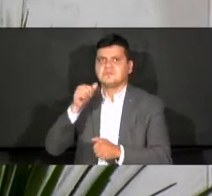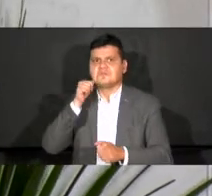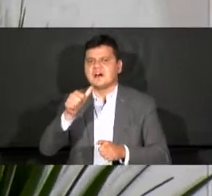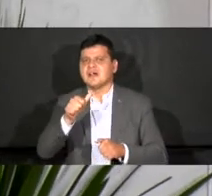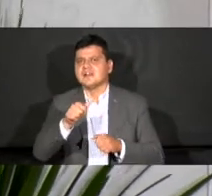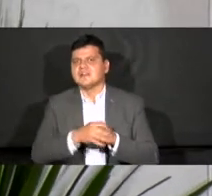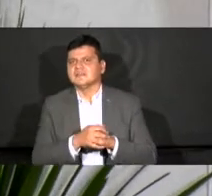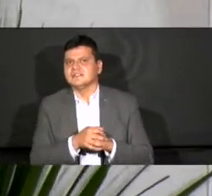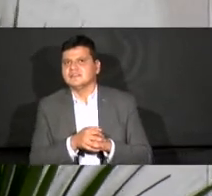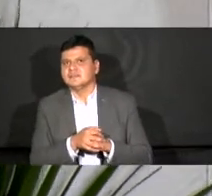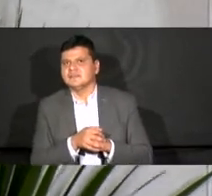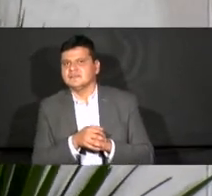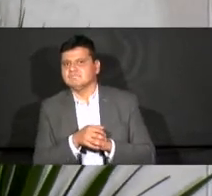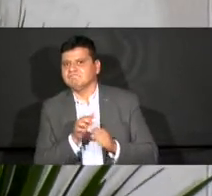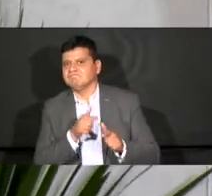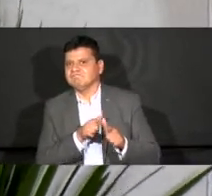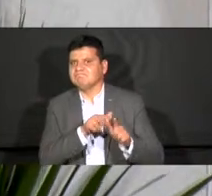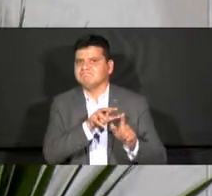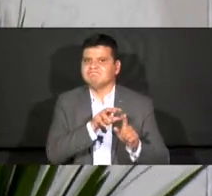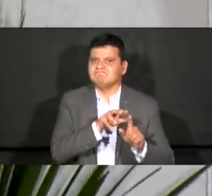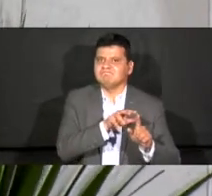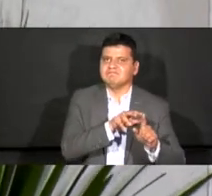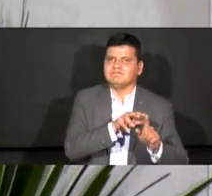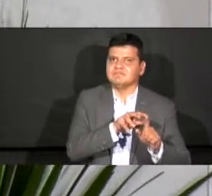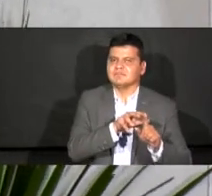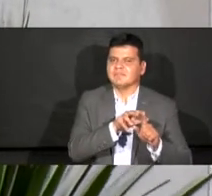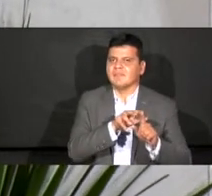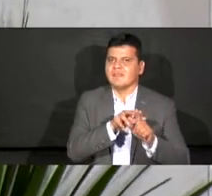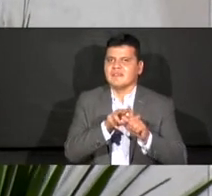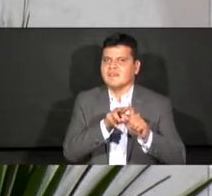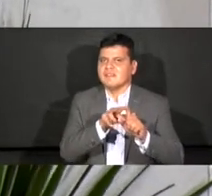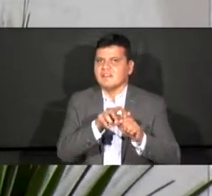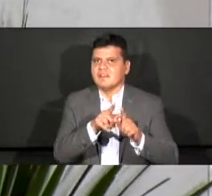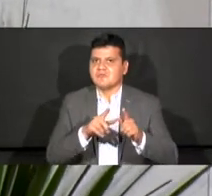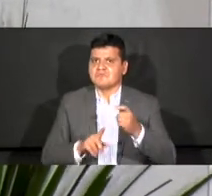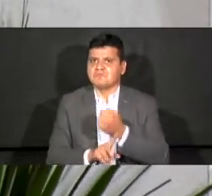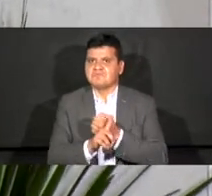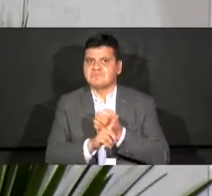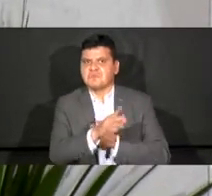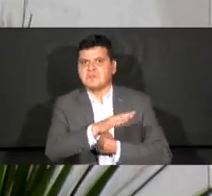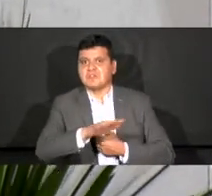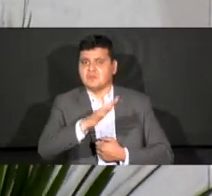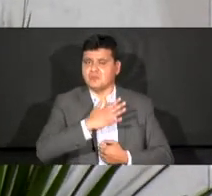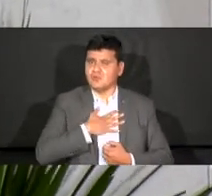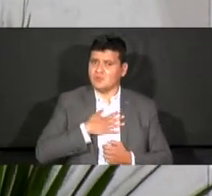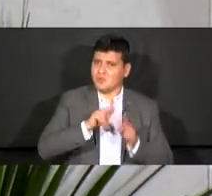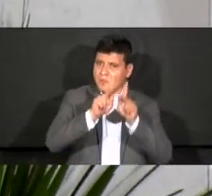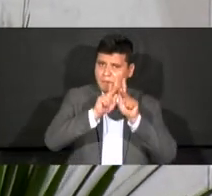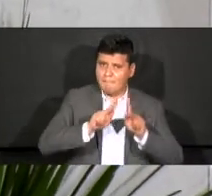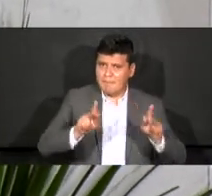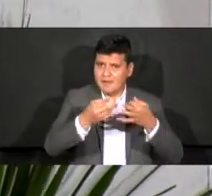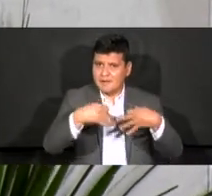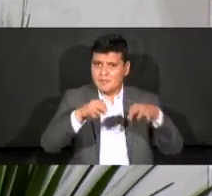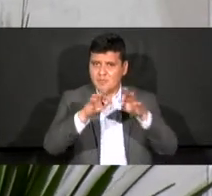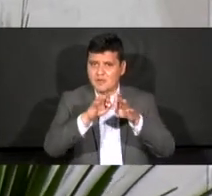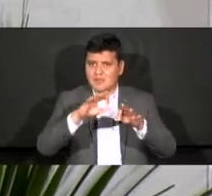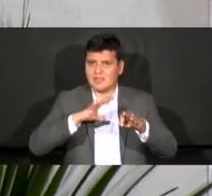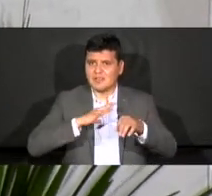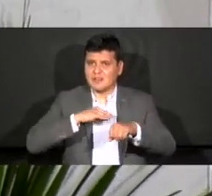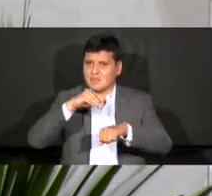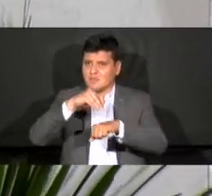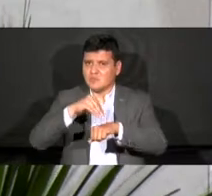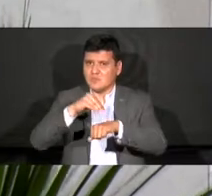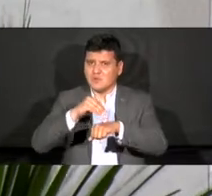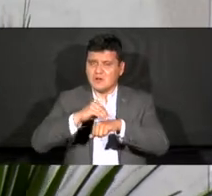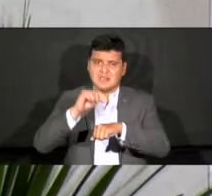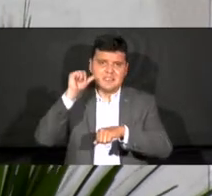para recordar que nuestra misión está en garantizar la paz y la certidumbre a todas aquellas personas que han sido lastimadas